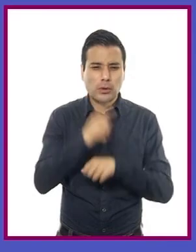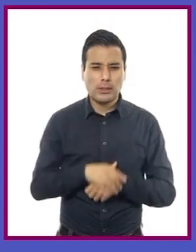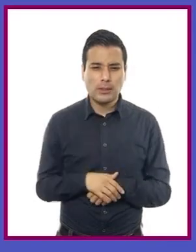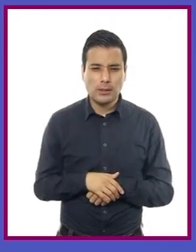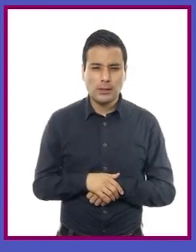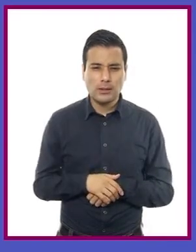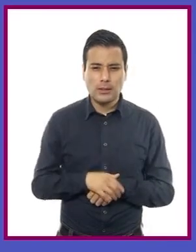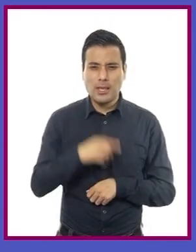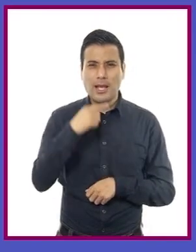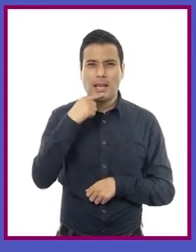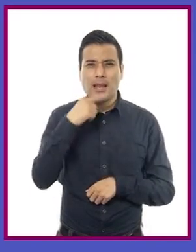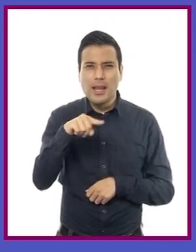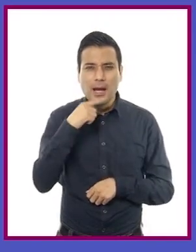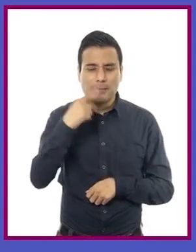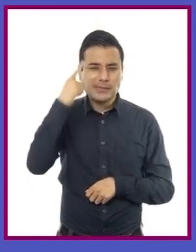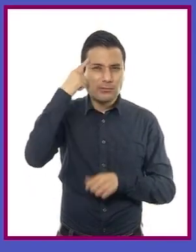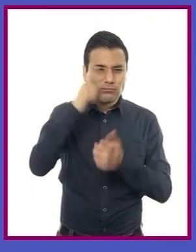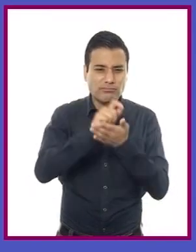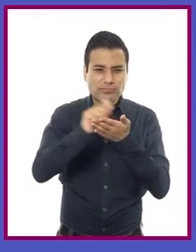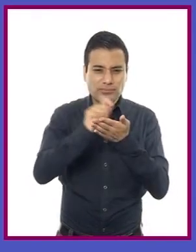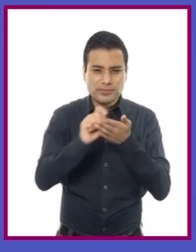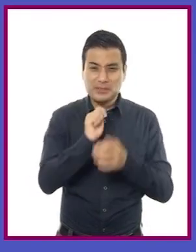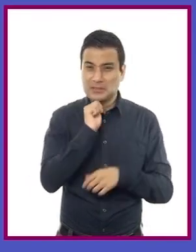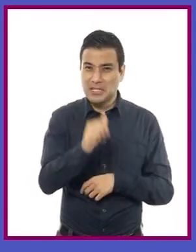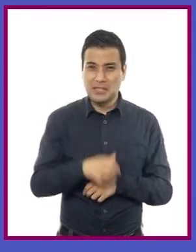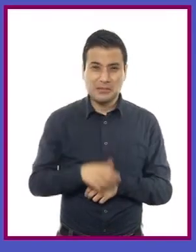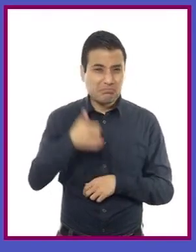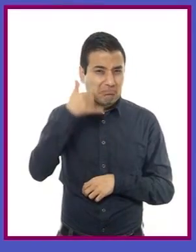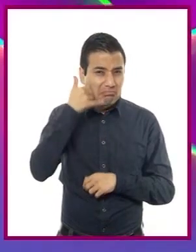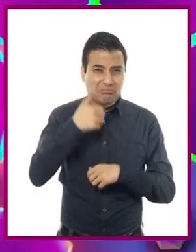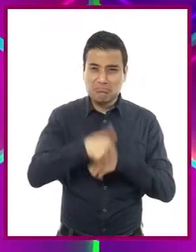ningún lápiz raya mi memoria con el número de ningún teléfono.